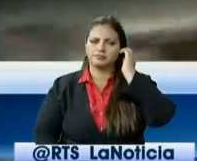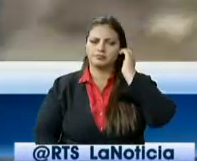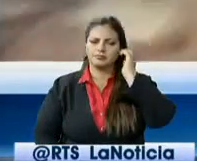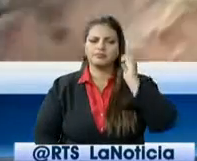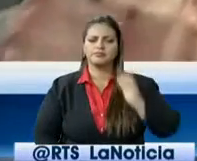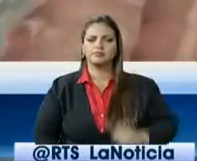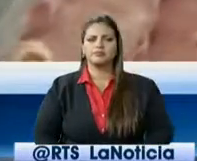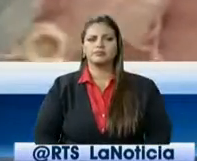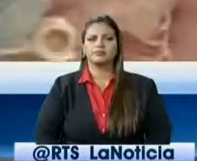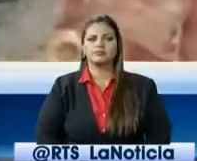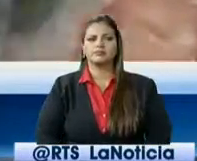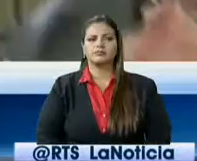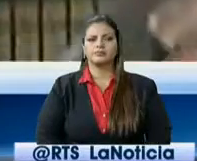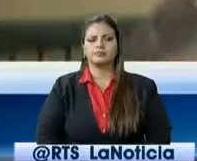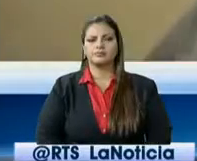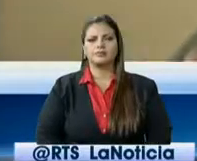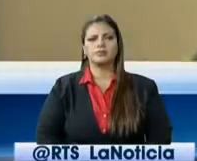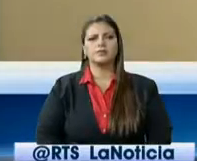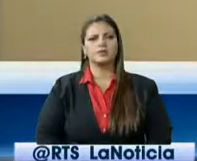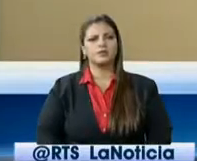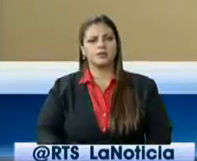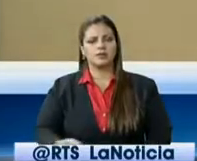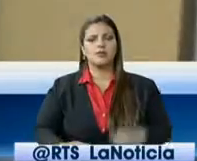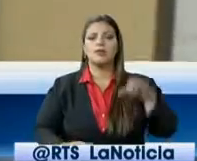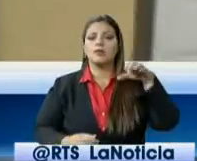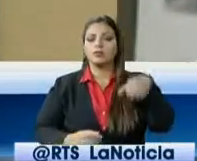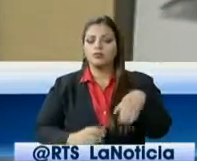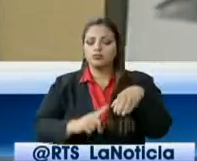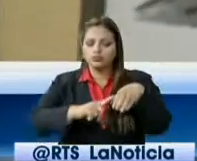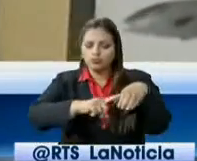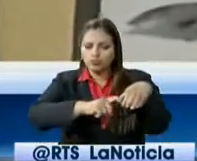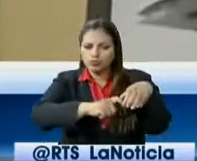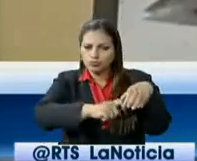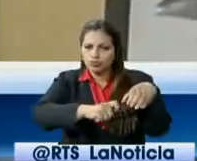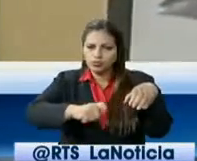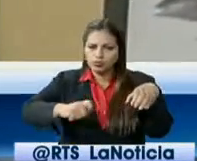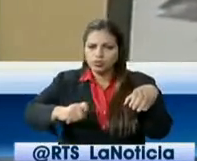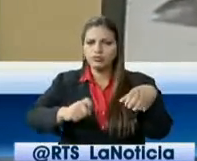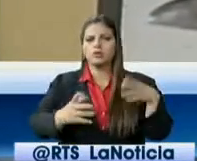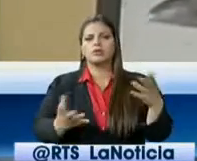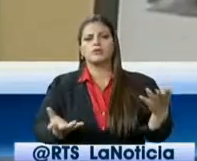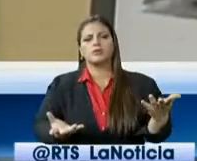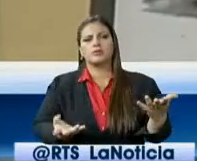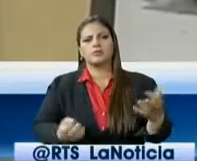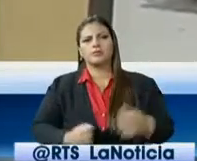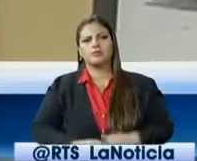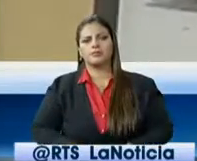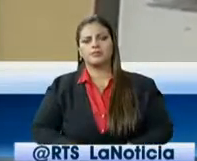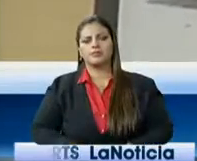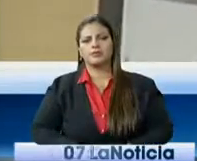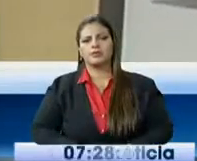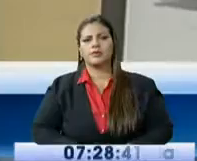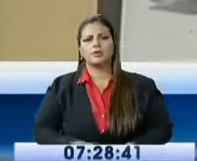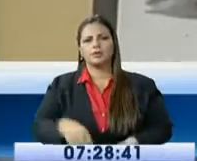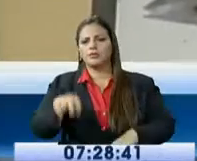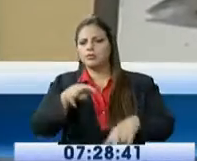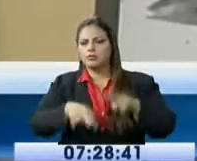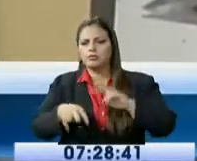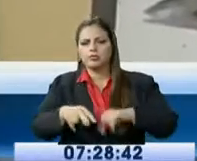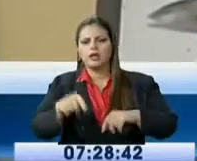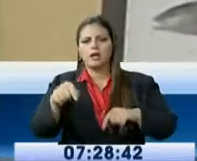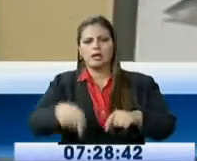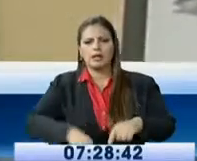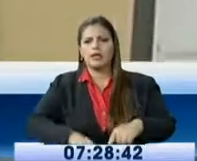algo, al igual que el pimiento. Vamos a corroborar esos precios al mercado, a otros mercados también, a fin de